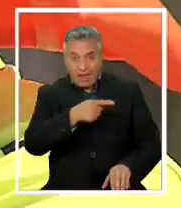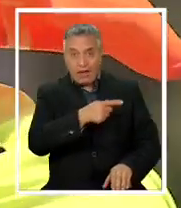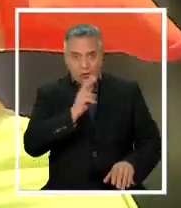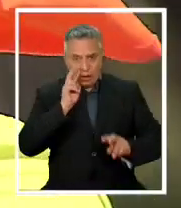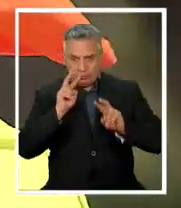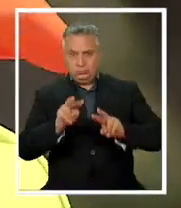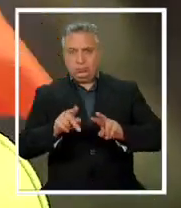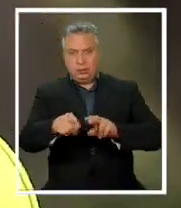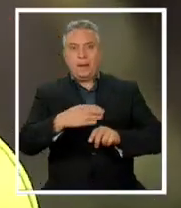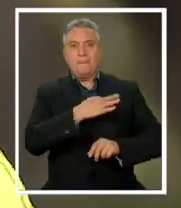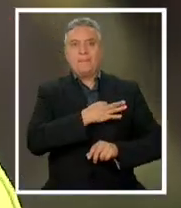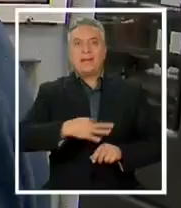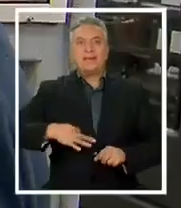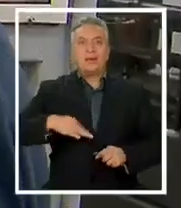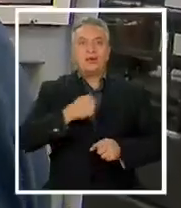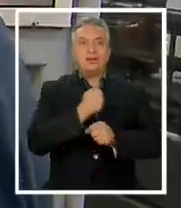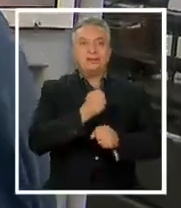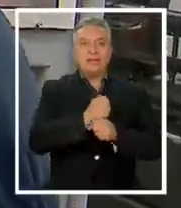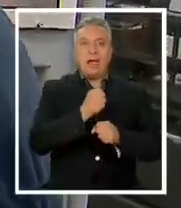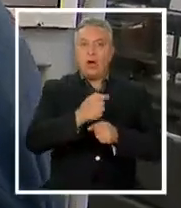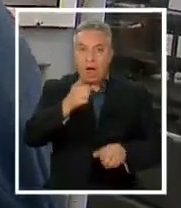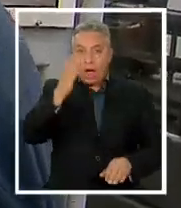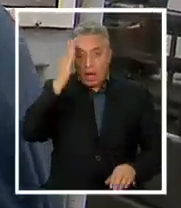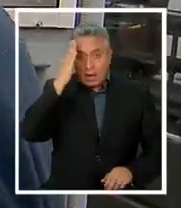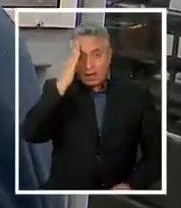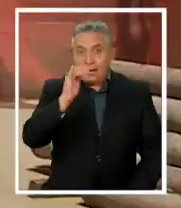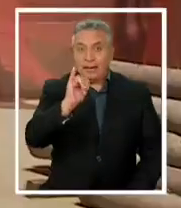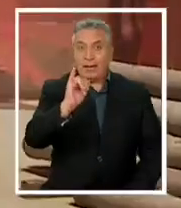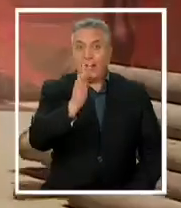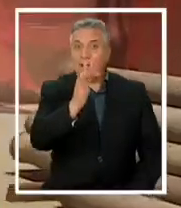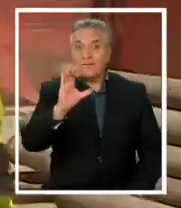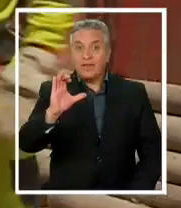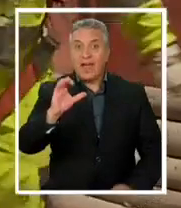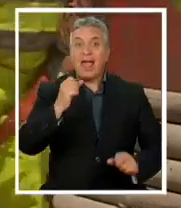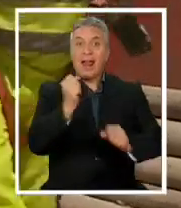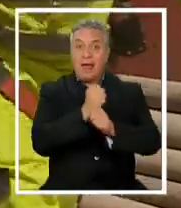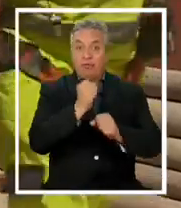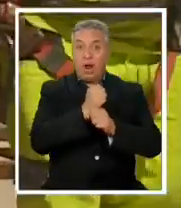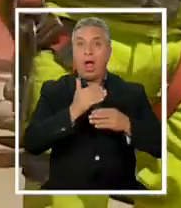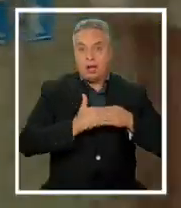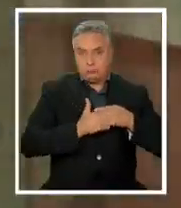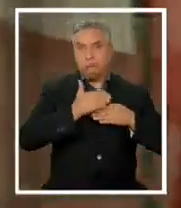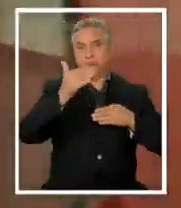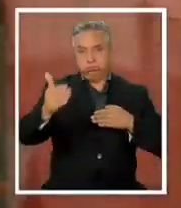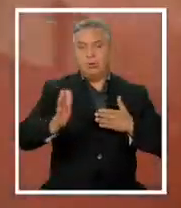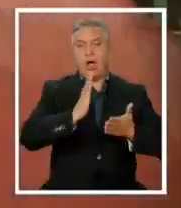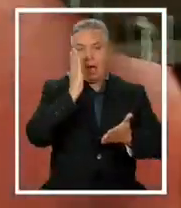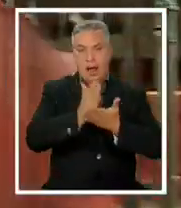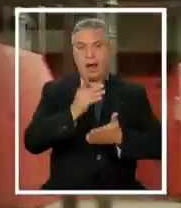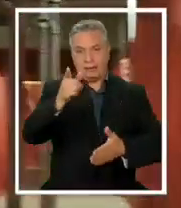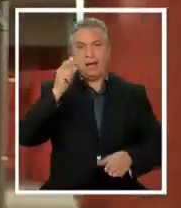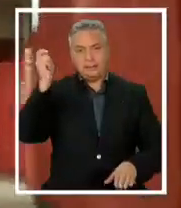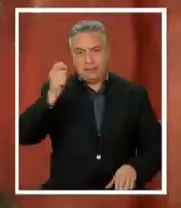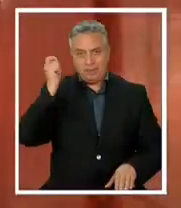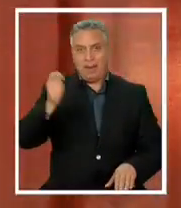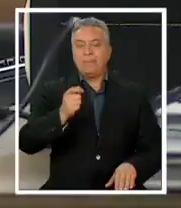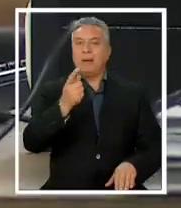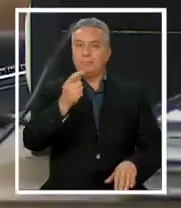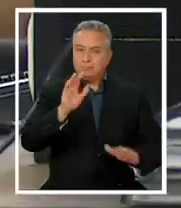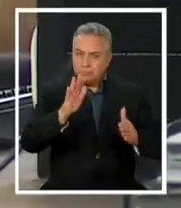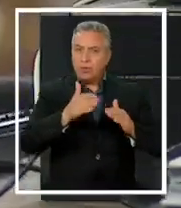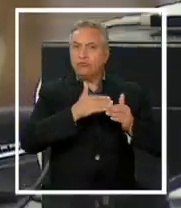del Trabajo recuerda que el IFE laboral sigue vigente hasta septiembre. Este es un subsidio que llega hasta